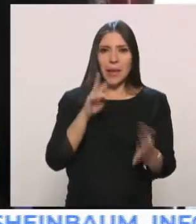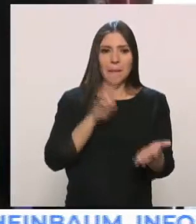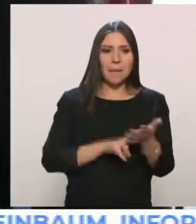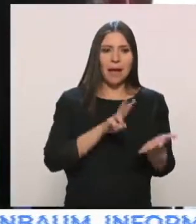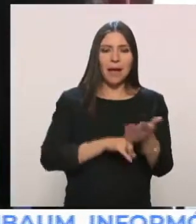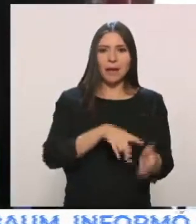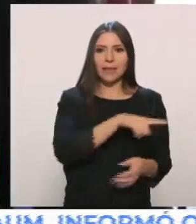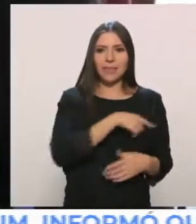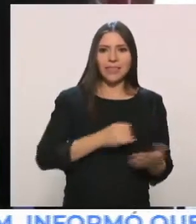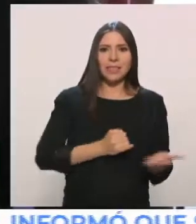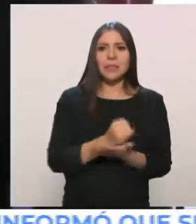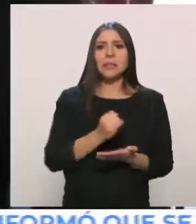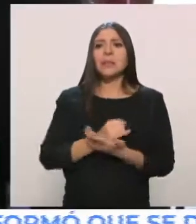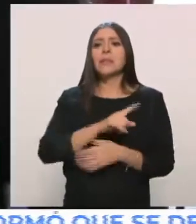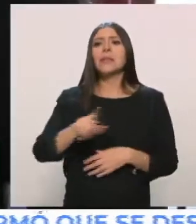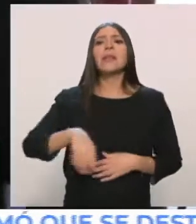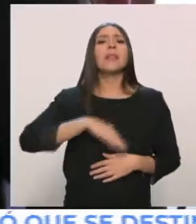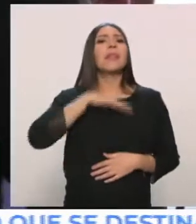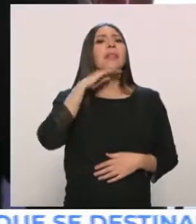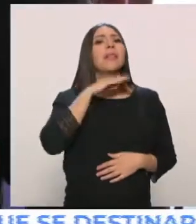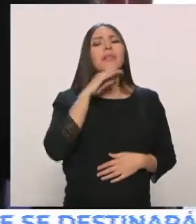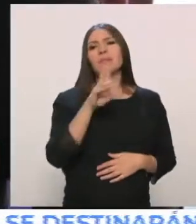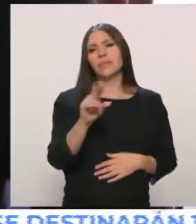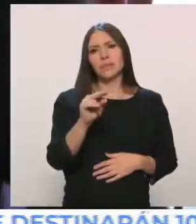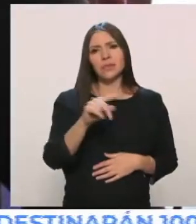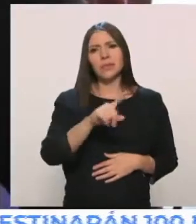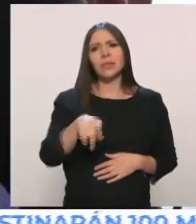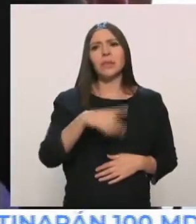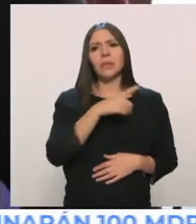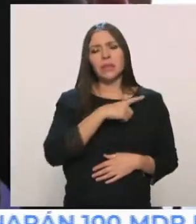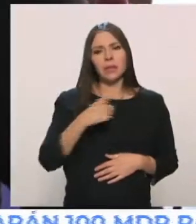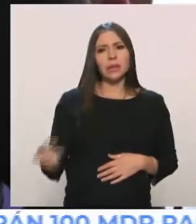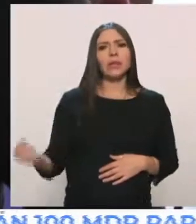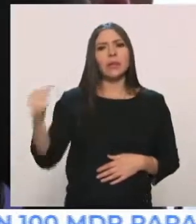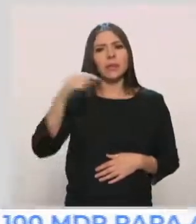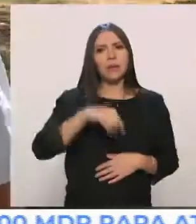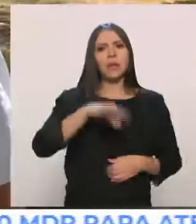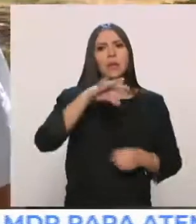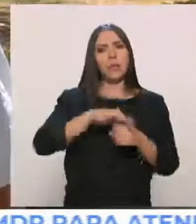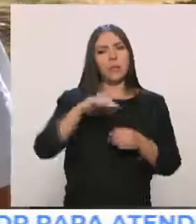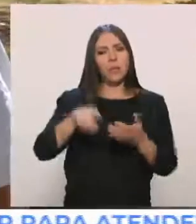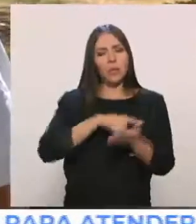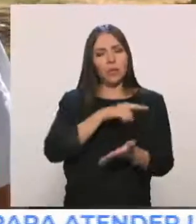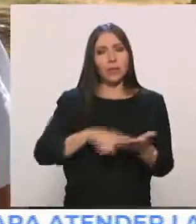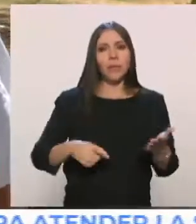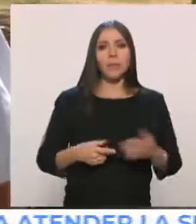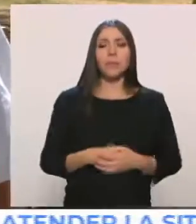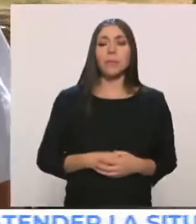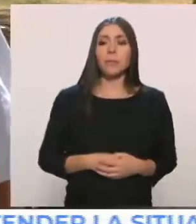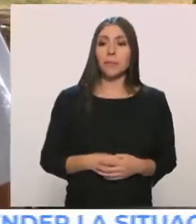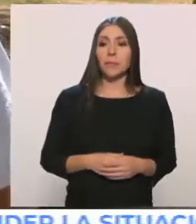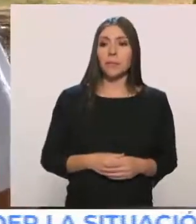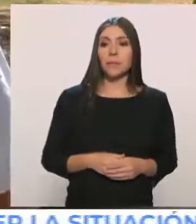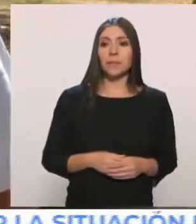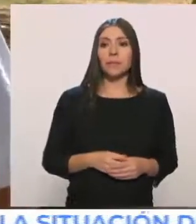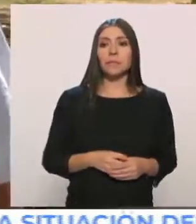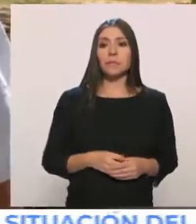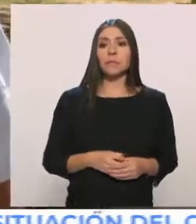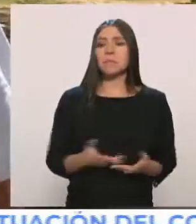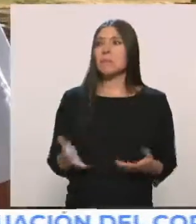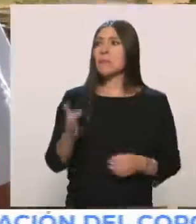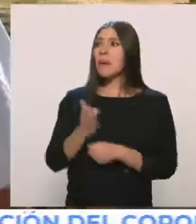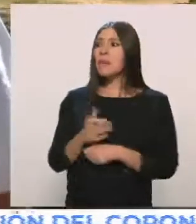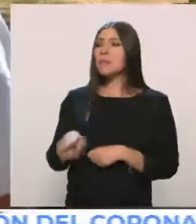que realmente no dejen pasar la oportunidad y que vengan a ejercer su derecho. Pues la verdad está muy flojo, o sea, la gente